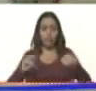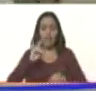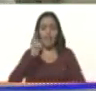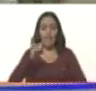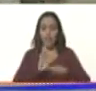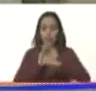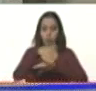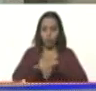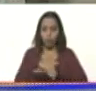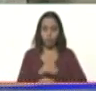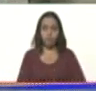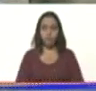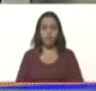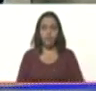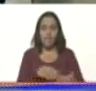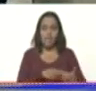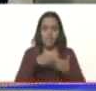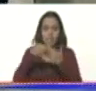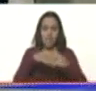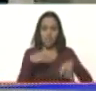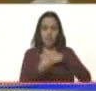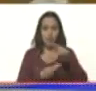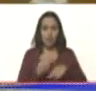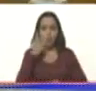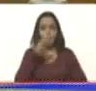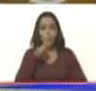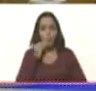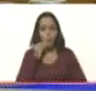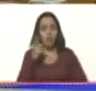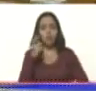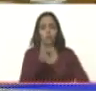Rodríguez. Líder revolucionario, joven